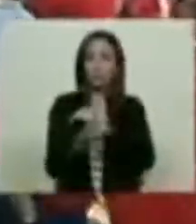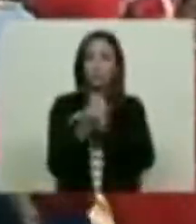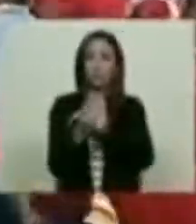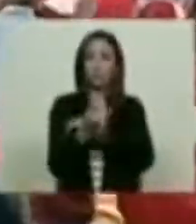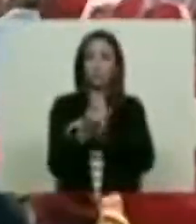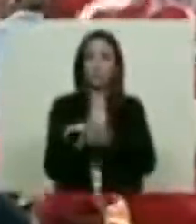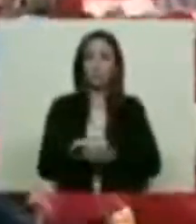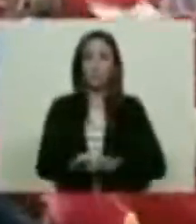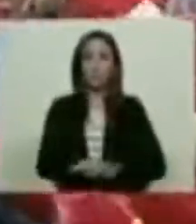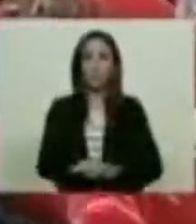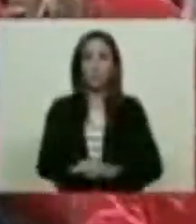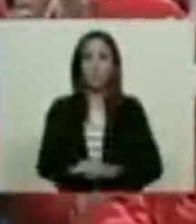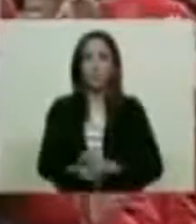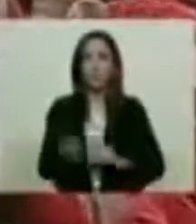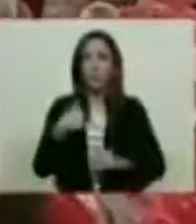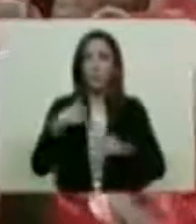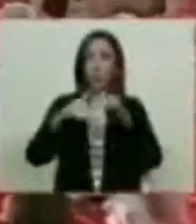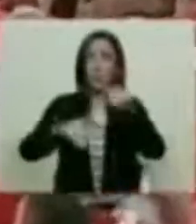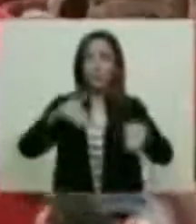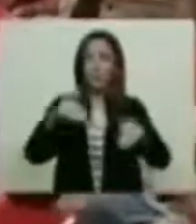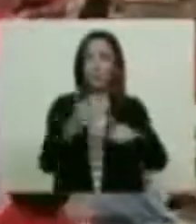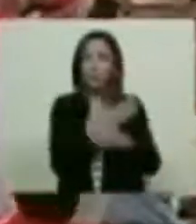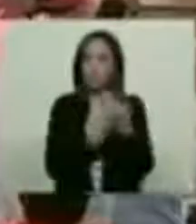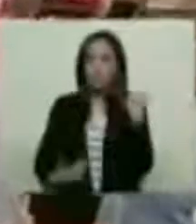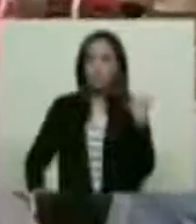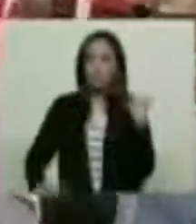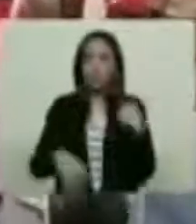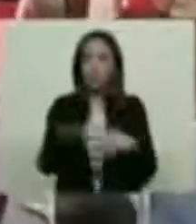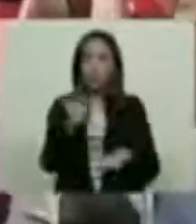candidatura presidencial para el periodo